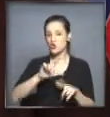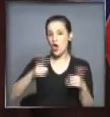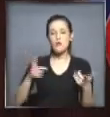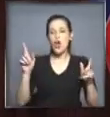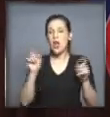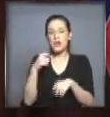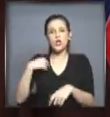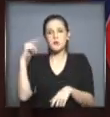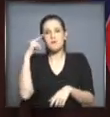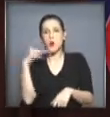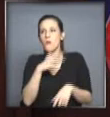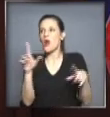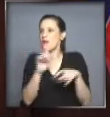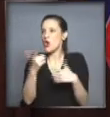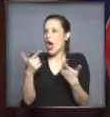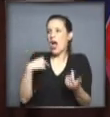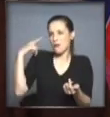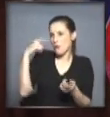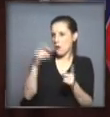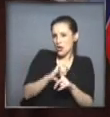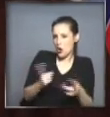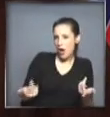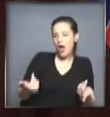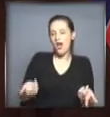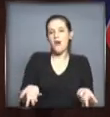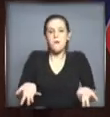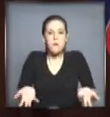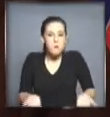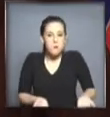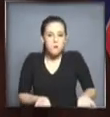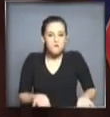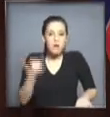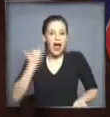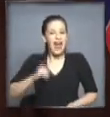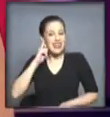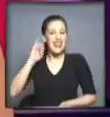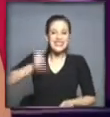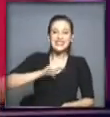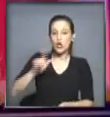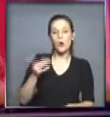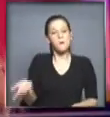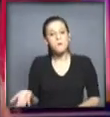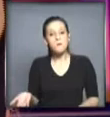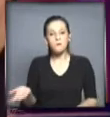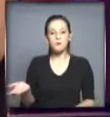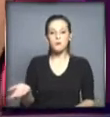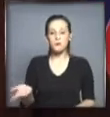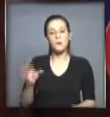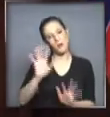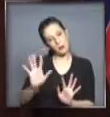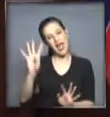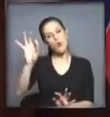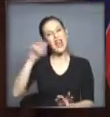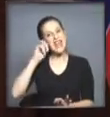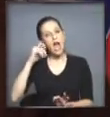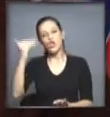problema del por qué. Pero por ahí no es un problema. Por ahí digo, ¿hay edad o no hay edad? No, bueno, pará. No. 40 años con